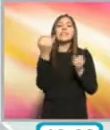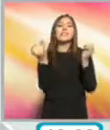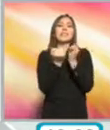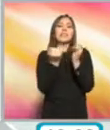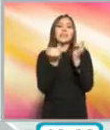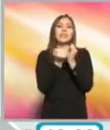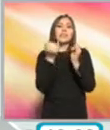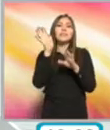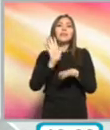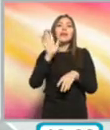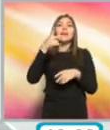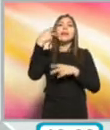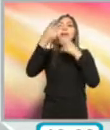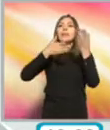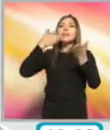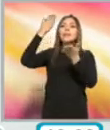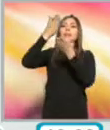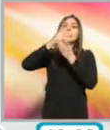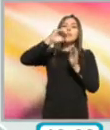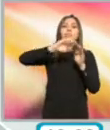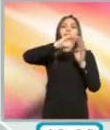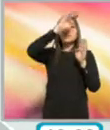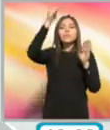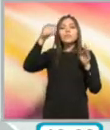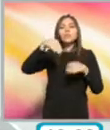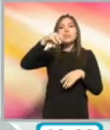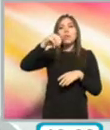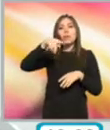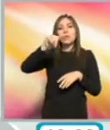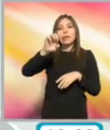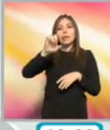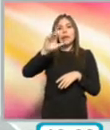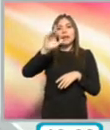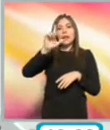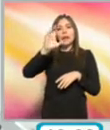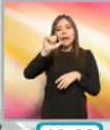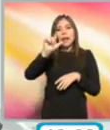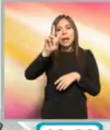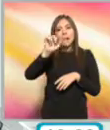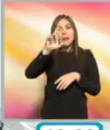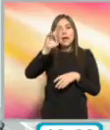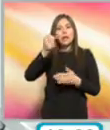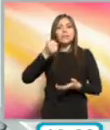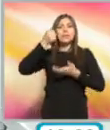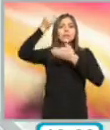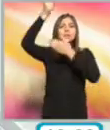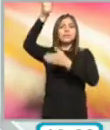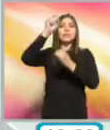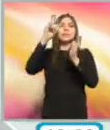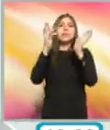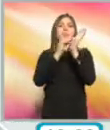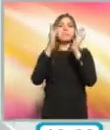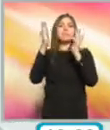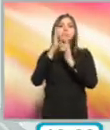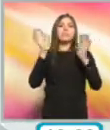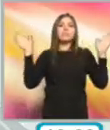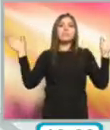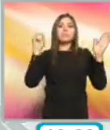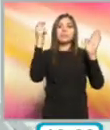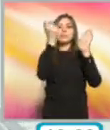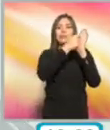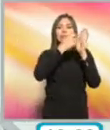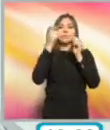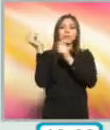Monte Calvario, en donde se crucificará a Jesucristo. Hacia allá vamos, tío Alberto. No hay que ir, ¿cómo de